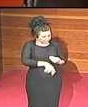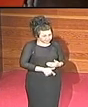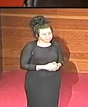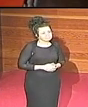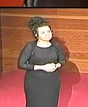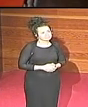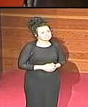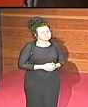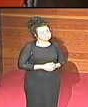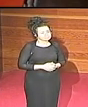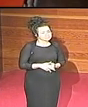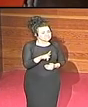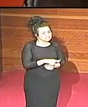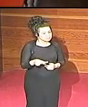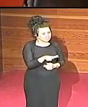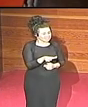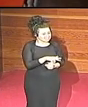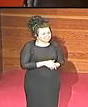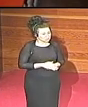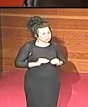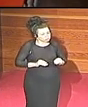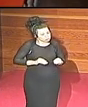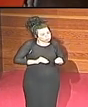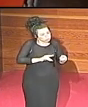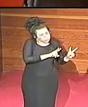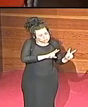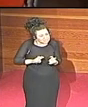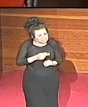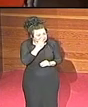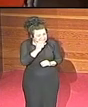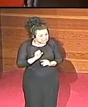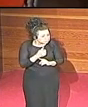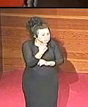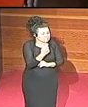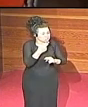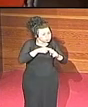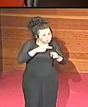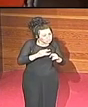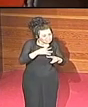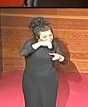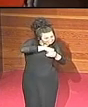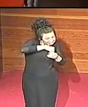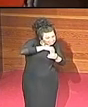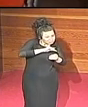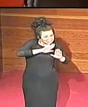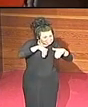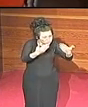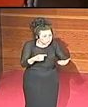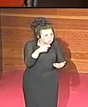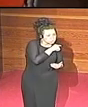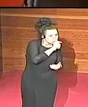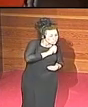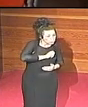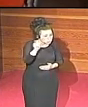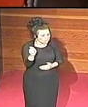Decía que las principales áreas de interés de Carmen son la política interna y exterior de Rusia y Ucrania,